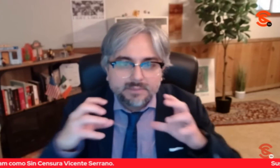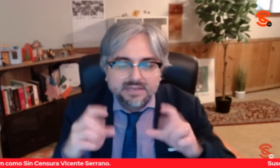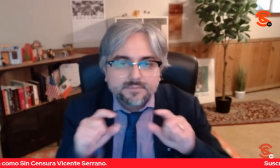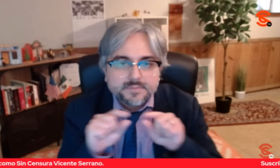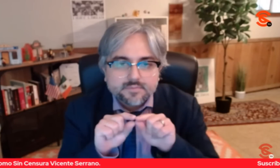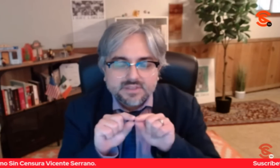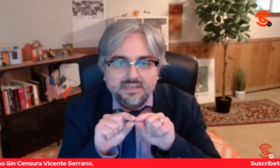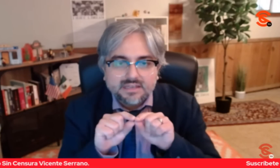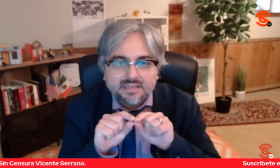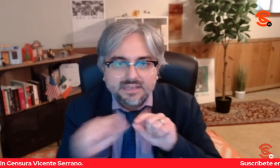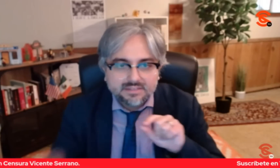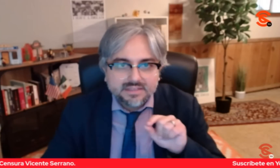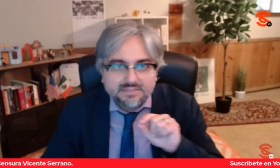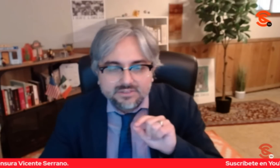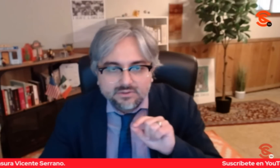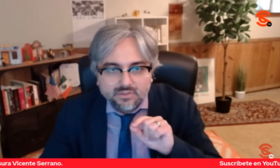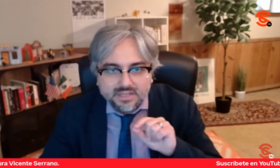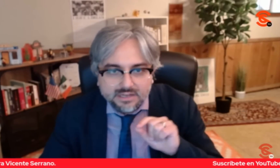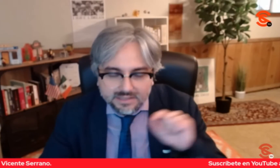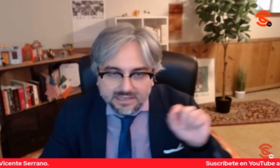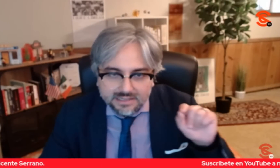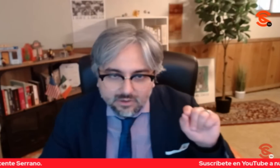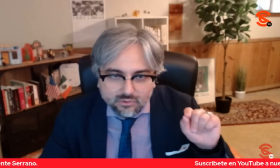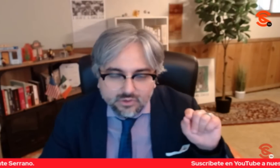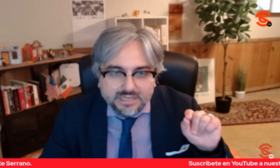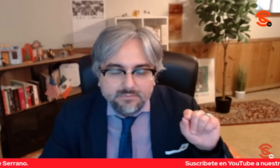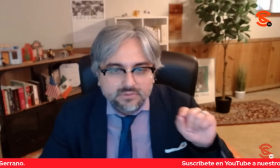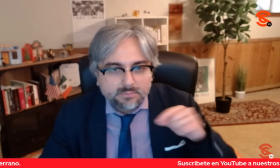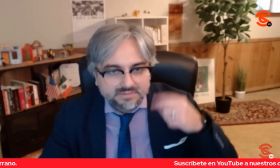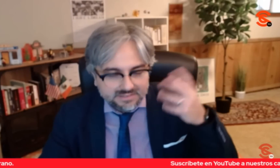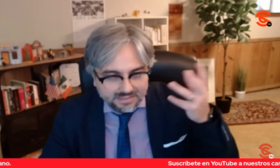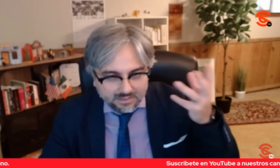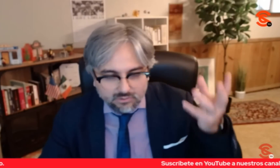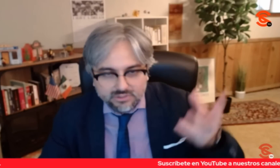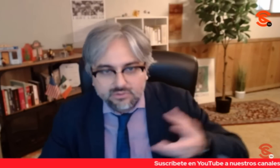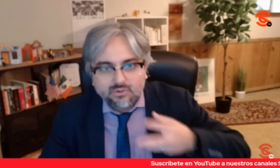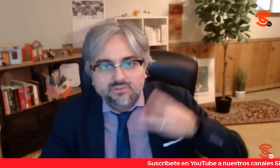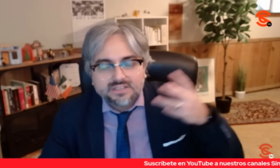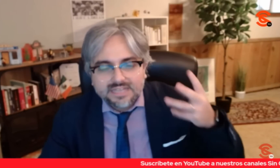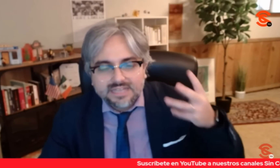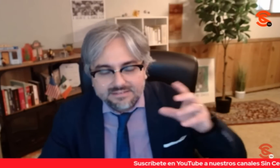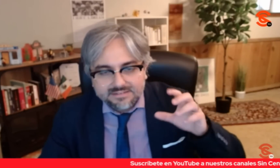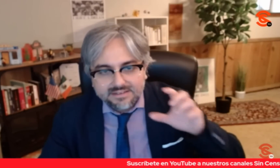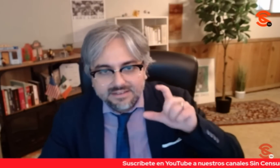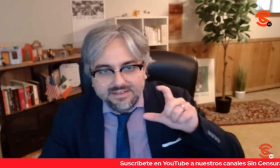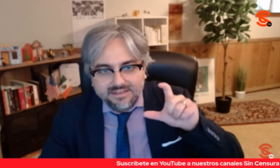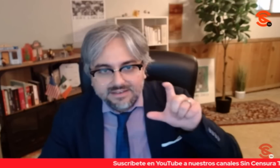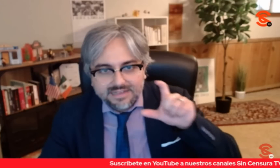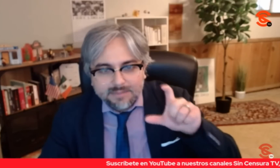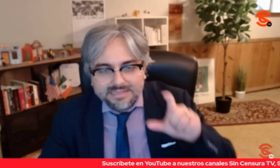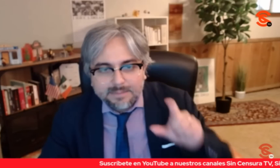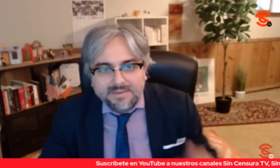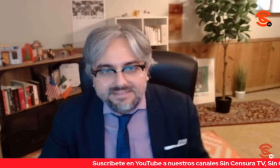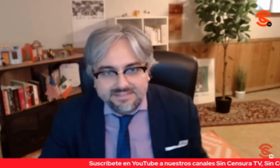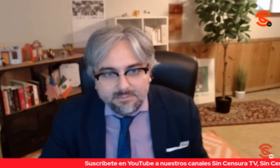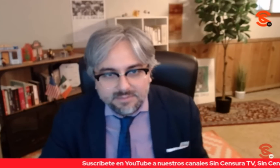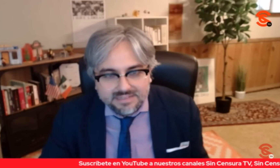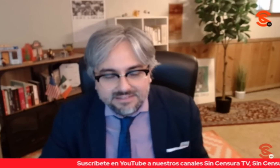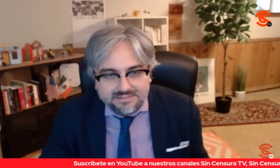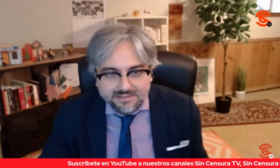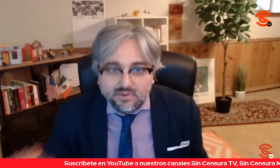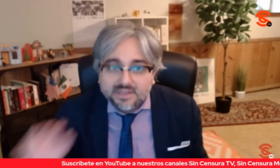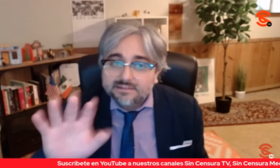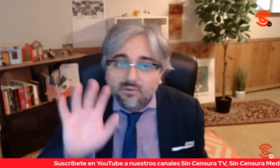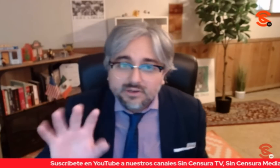buscamos también dentro del otro clip donde el presidente da a conocer todos los detalles, nada más la parte del